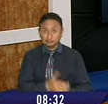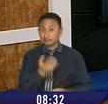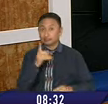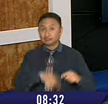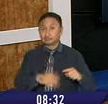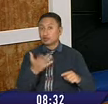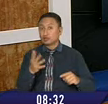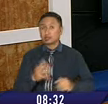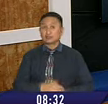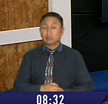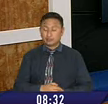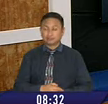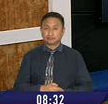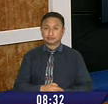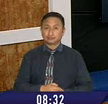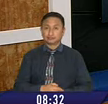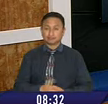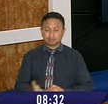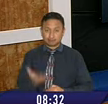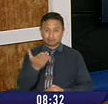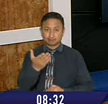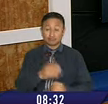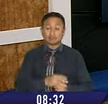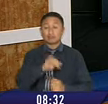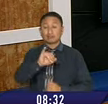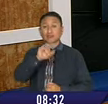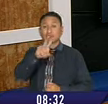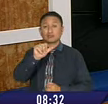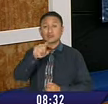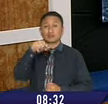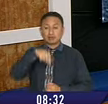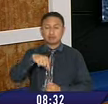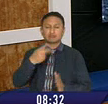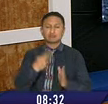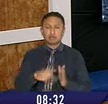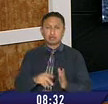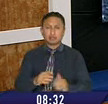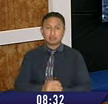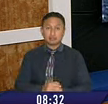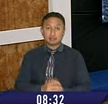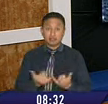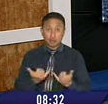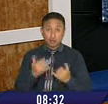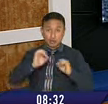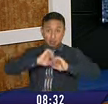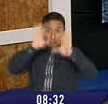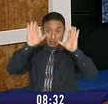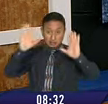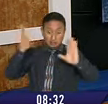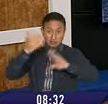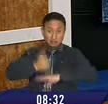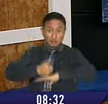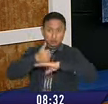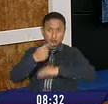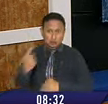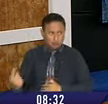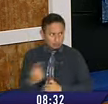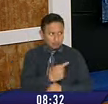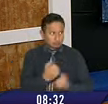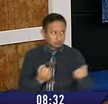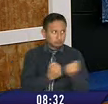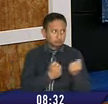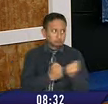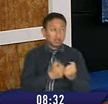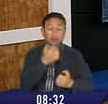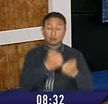lugar seguro y darle el último adiós. Vamos con Iván Casamen, que nos cuente un poco el desenlace de esto. Habíamos hablado de que la autoridad debería estar presente. Esto es un